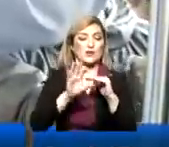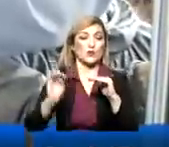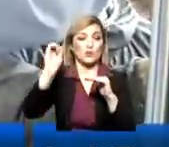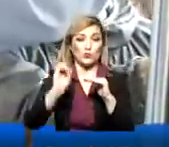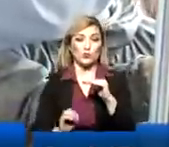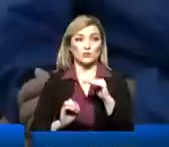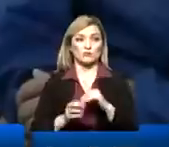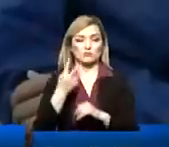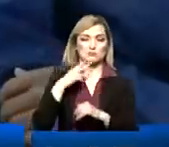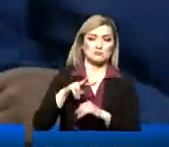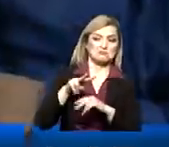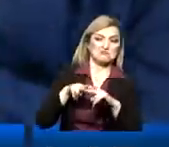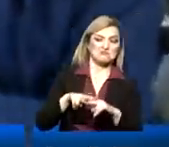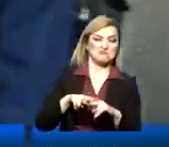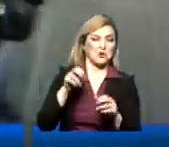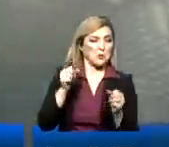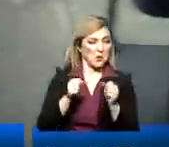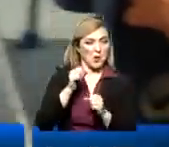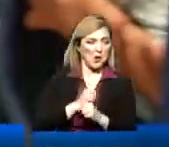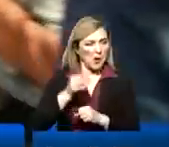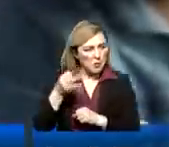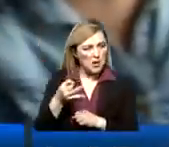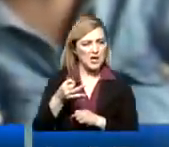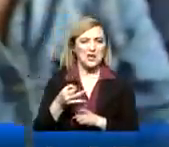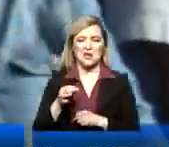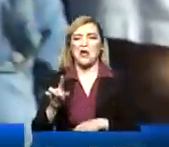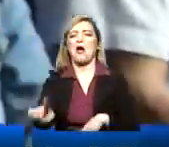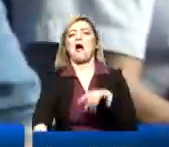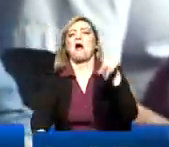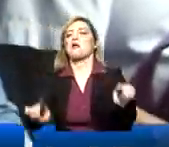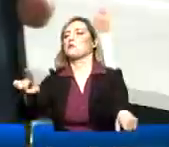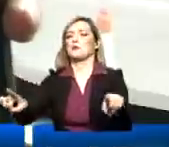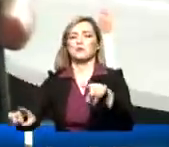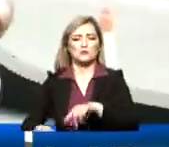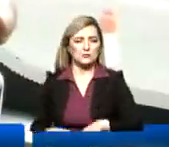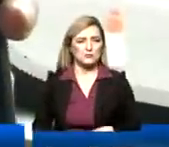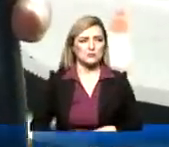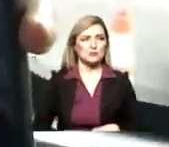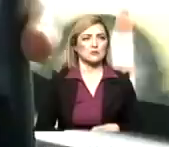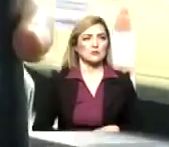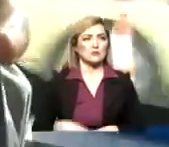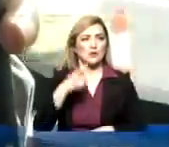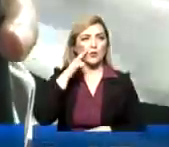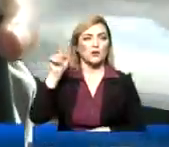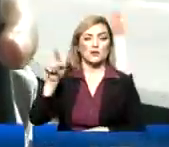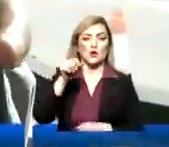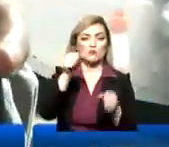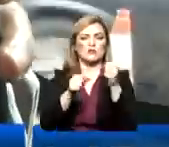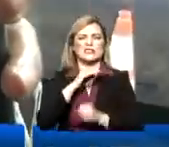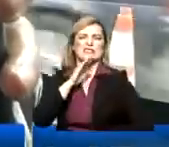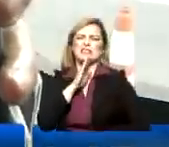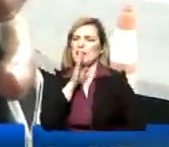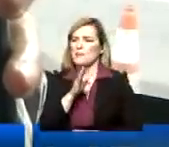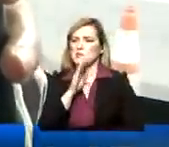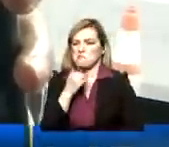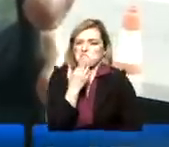y constatamos que pocos conductores cumplen con las disposiciones. Estos señores siempre hacen lo que les da